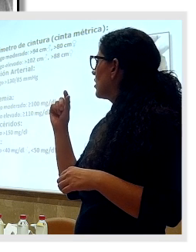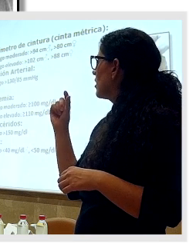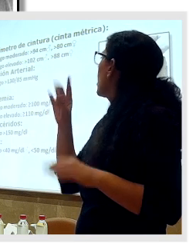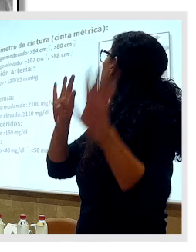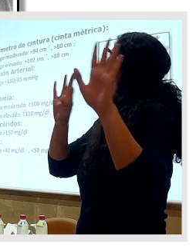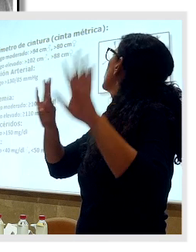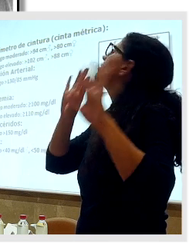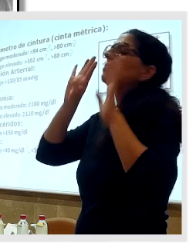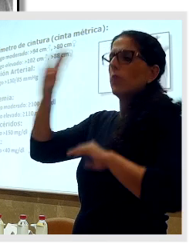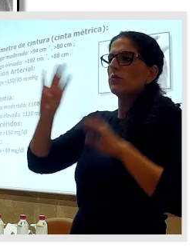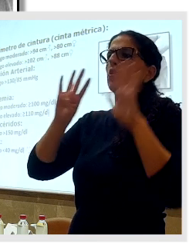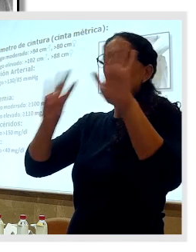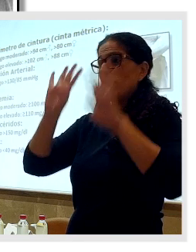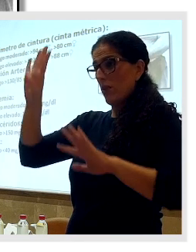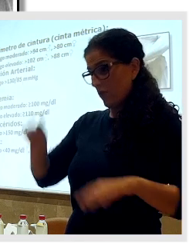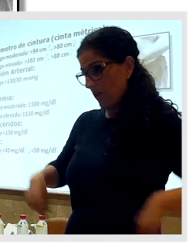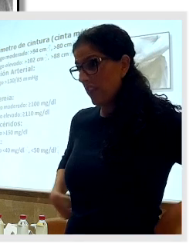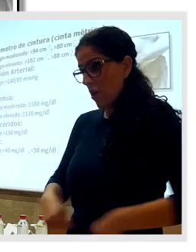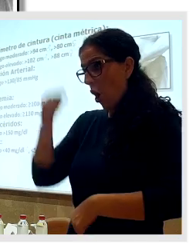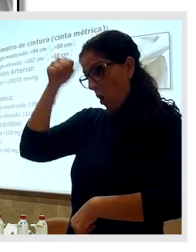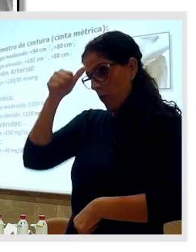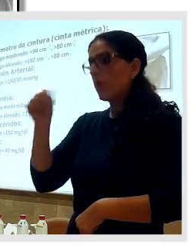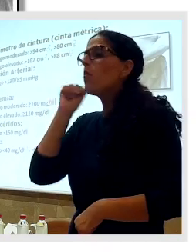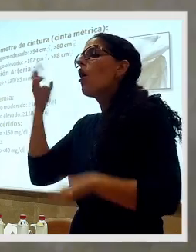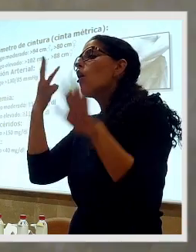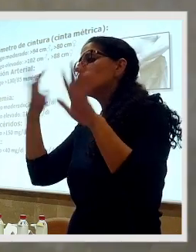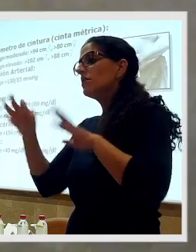de 94 y ya muy serio el tener 102.